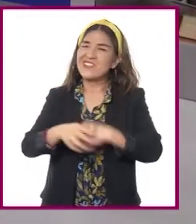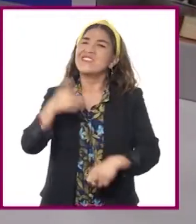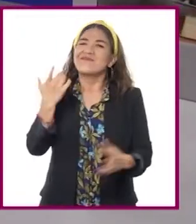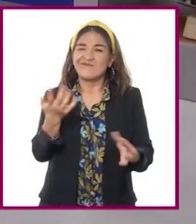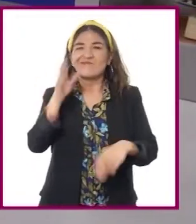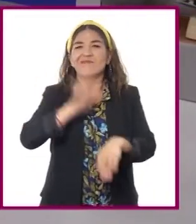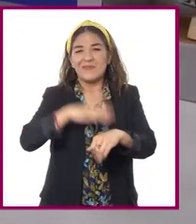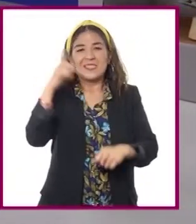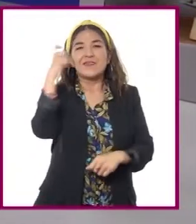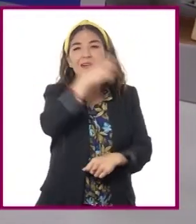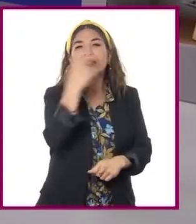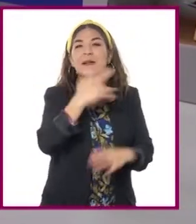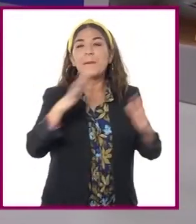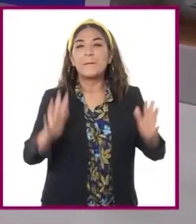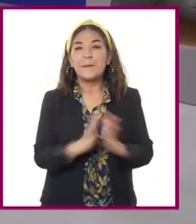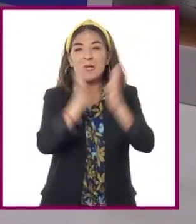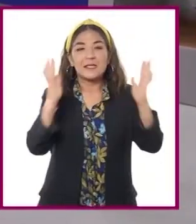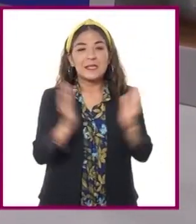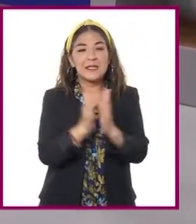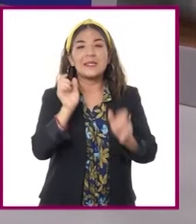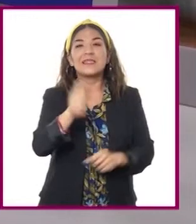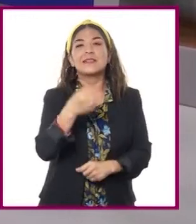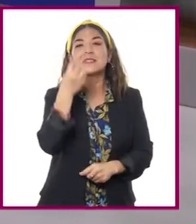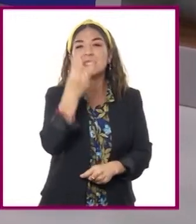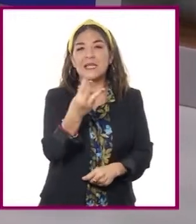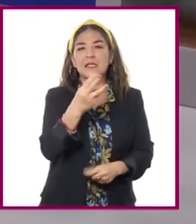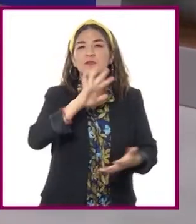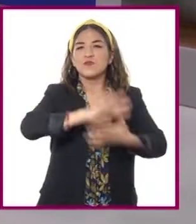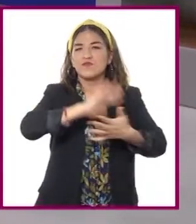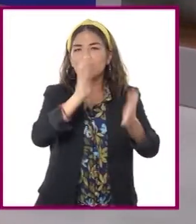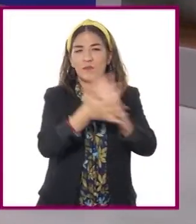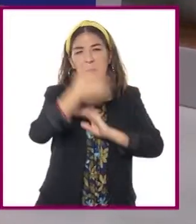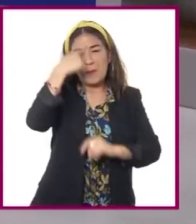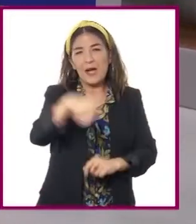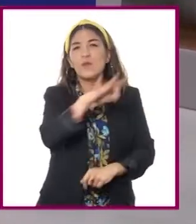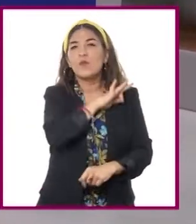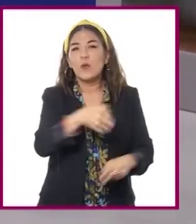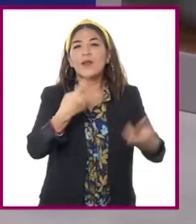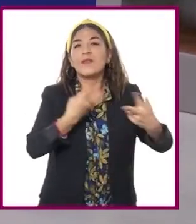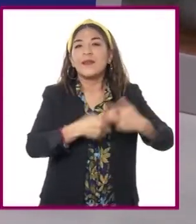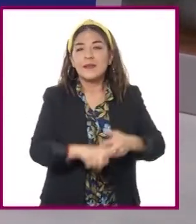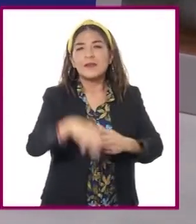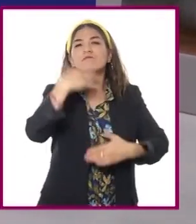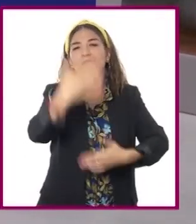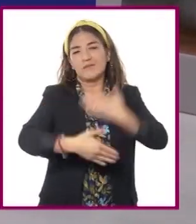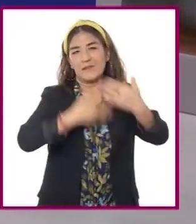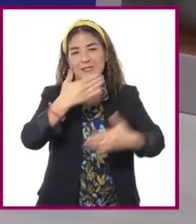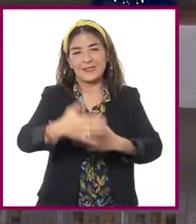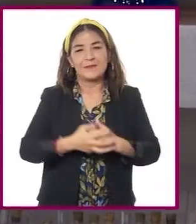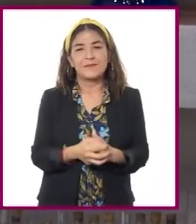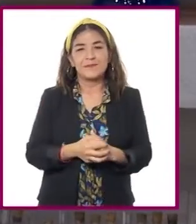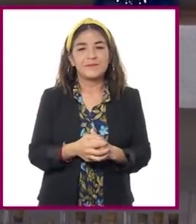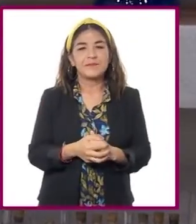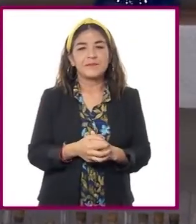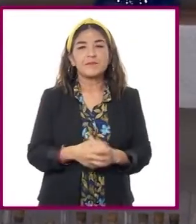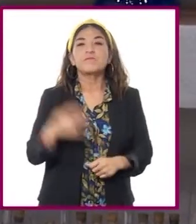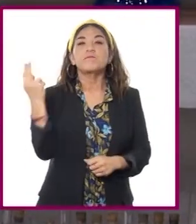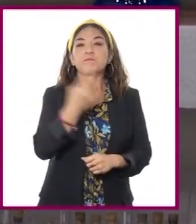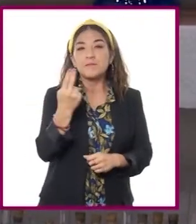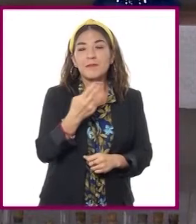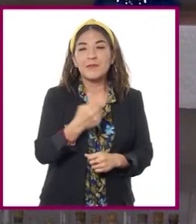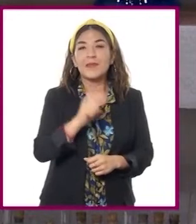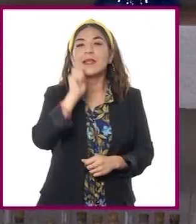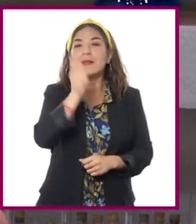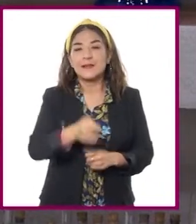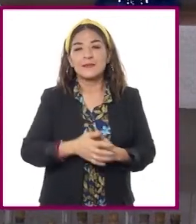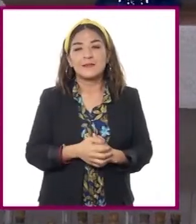y requiere de la participación de 3 cómplices para poder iniciarse y avanzar. Se necesita,